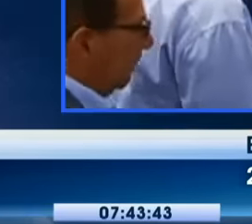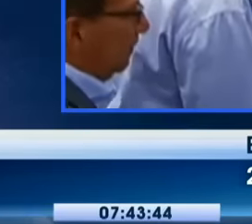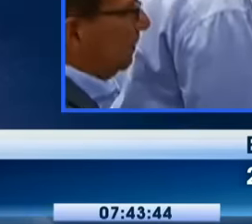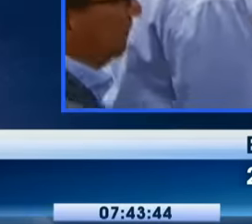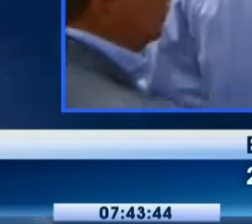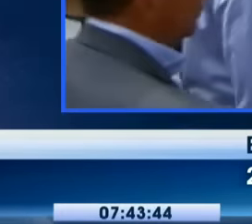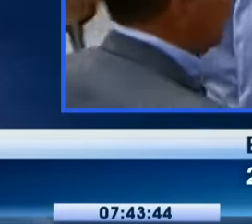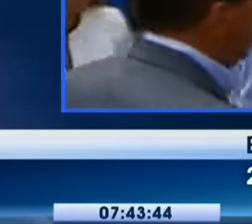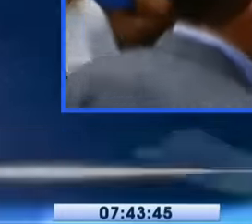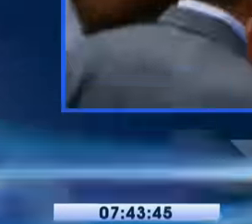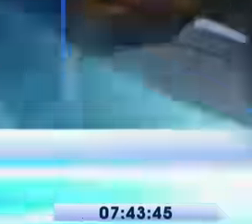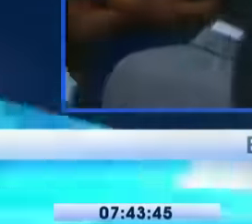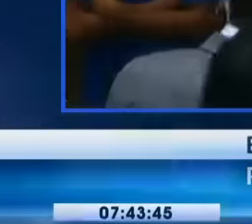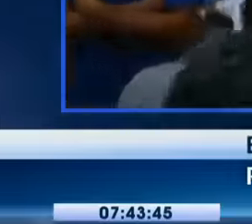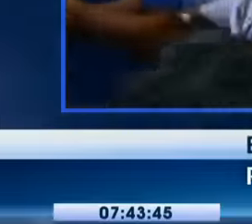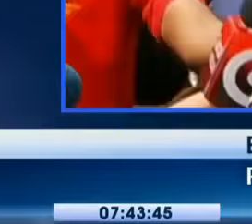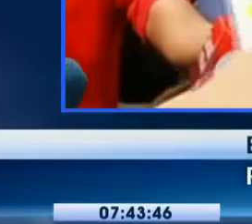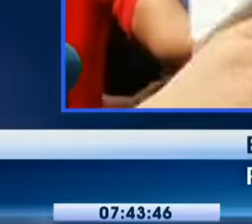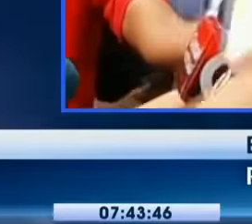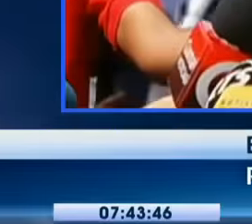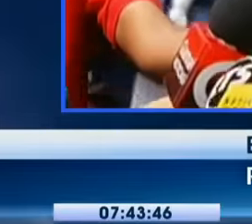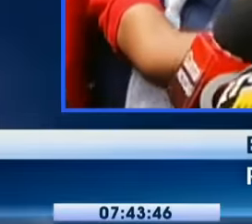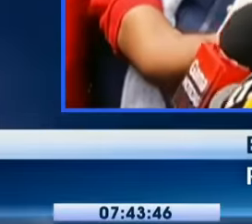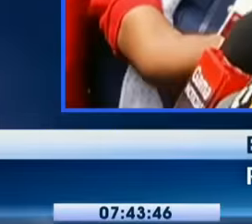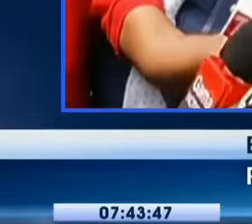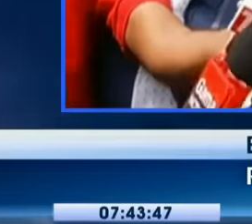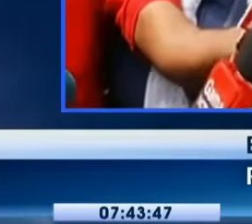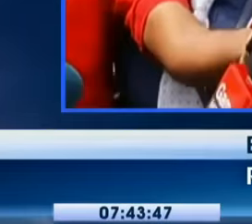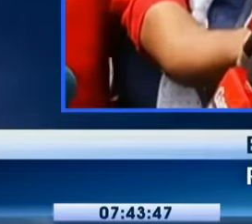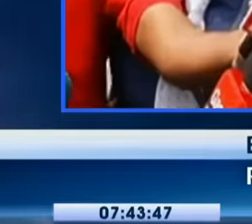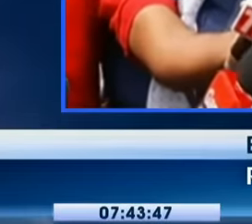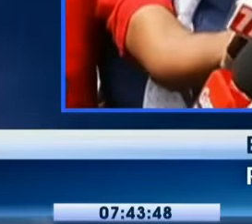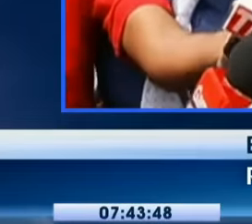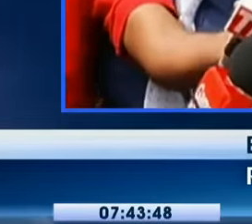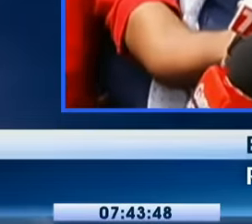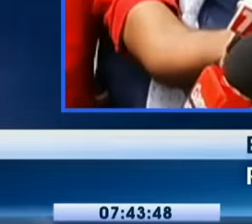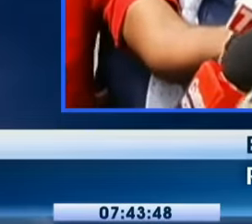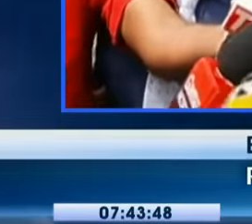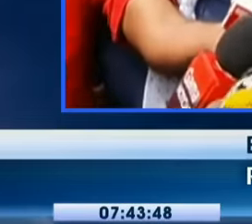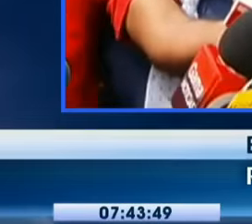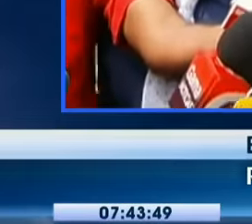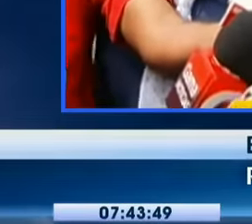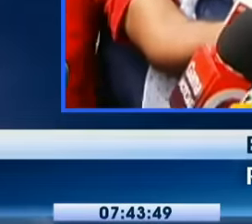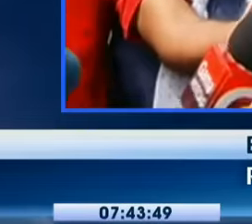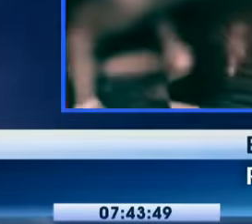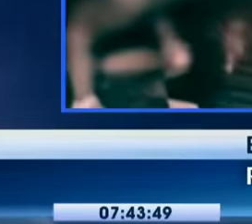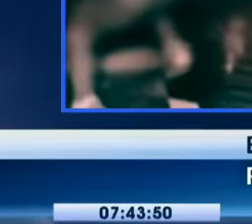el sepelio, ya final de la pequeña criatura. Todavía no se conoce la ubicación